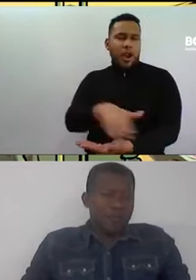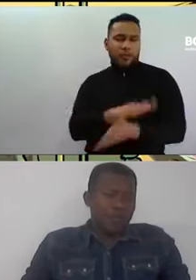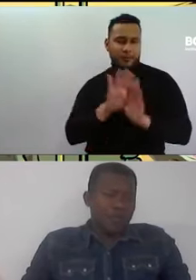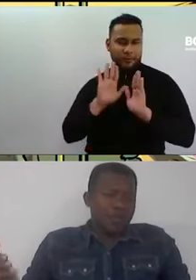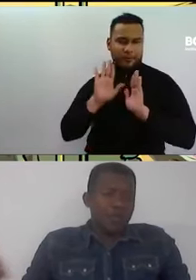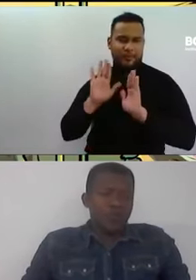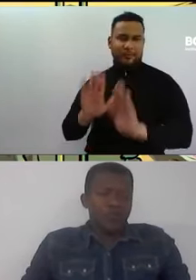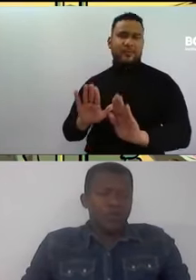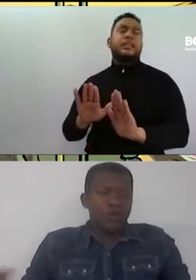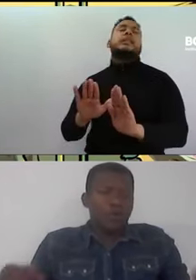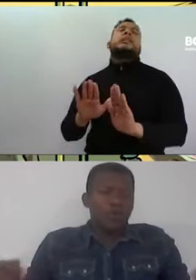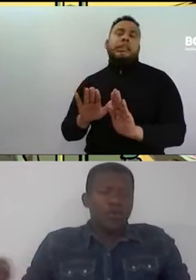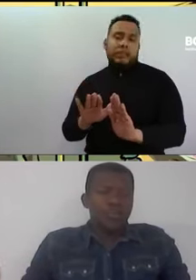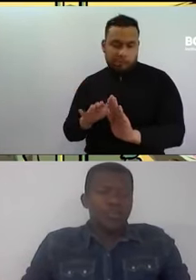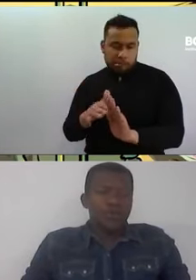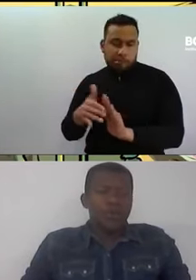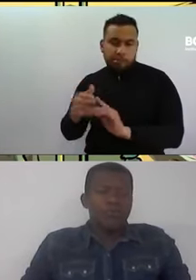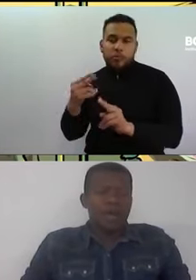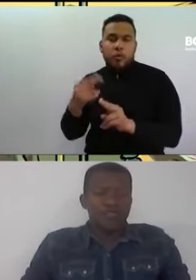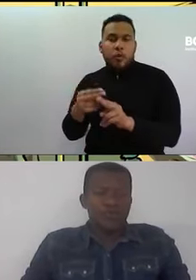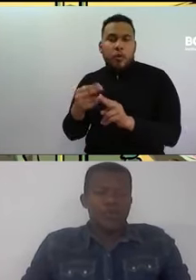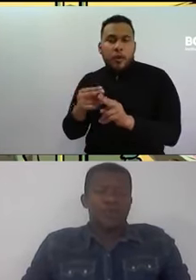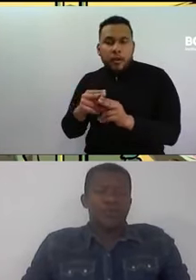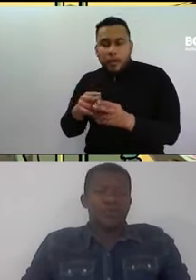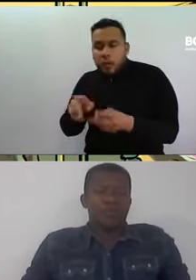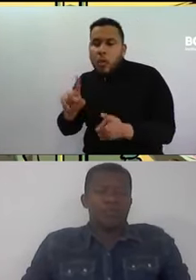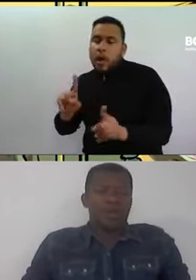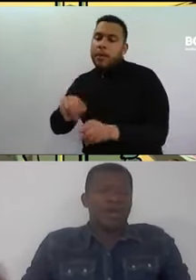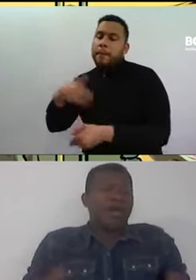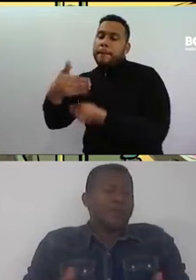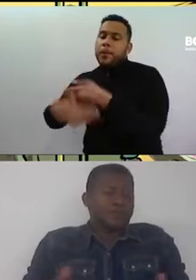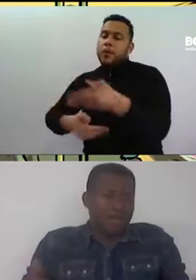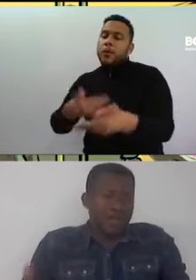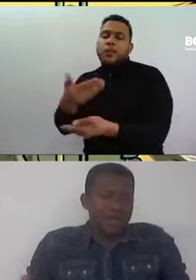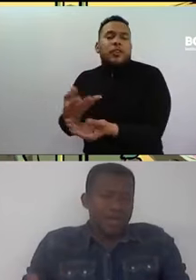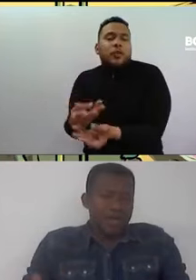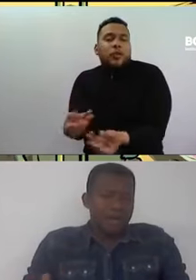cumplen lo que conocemos como ritos de paso